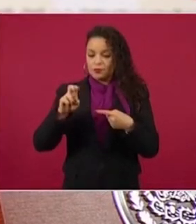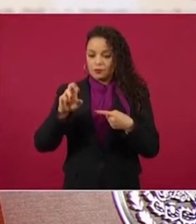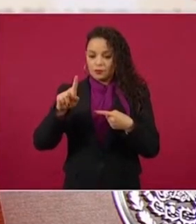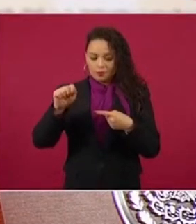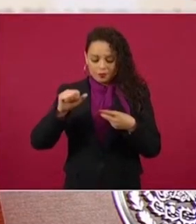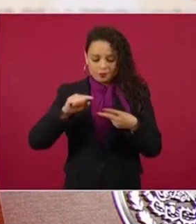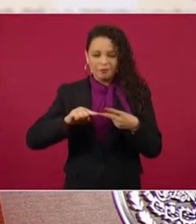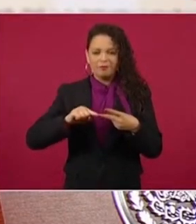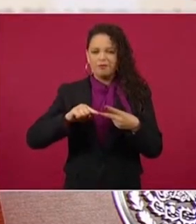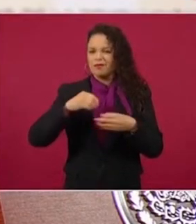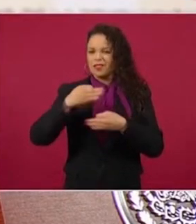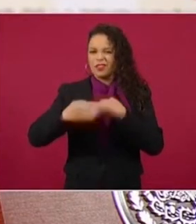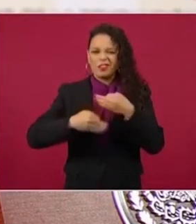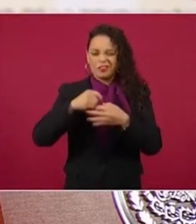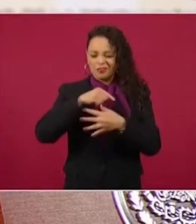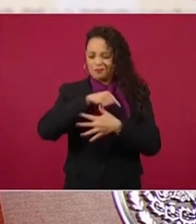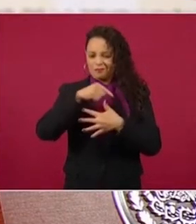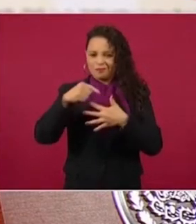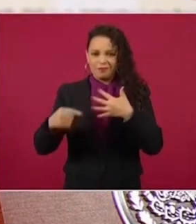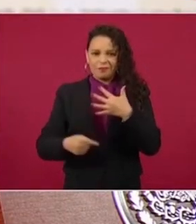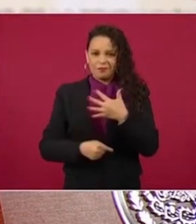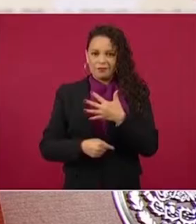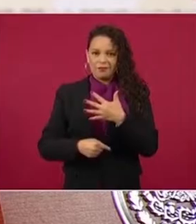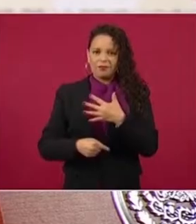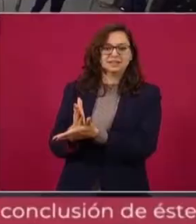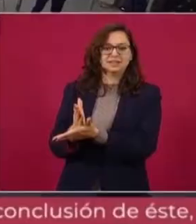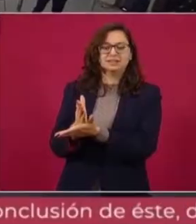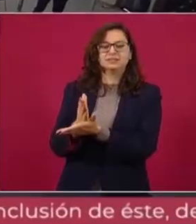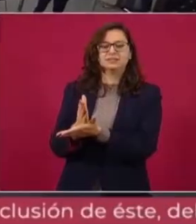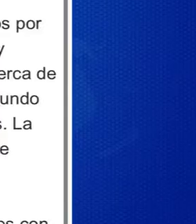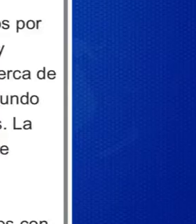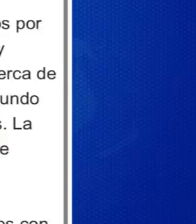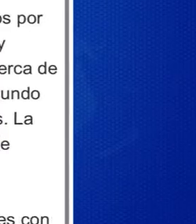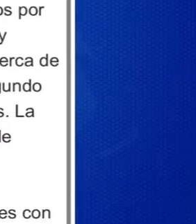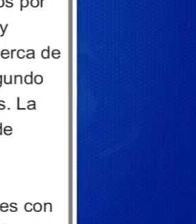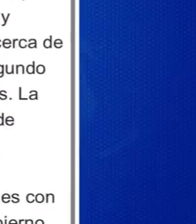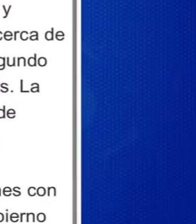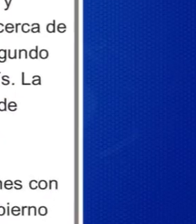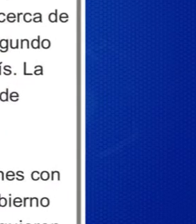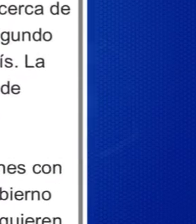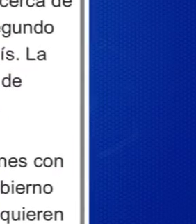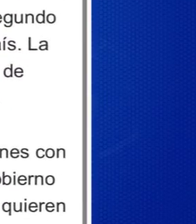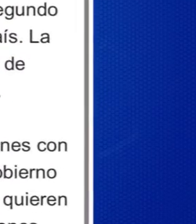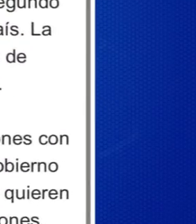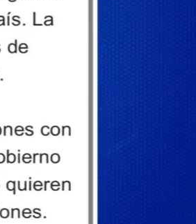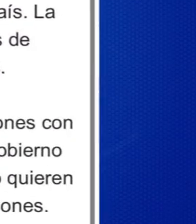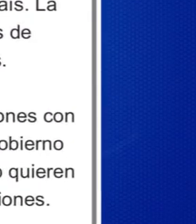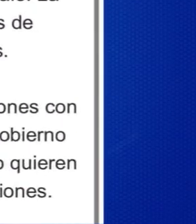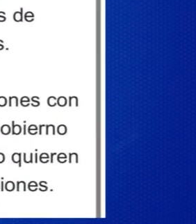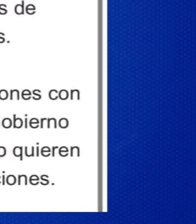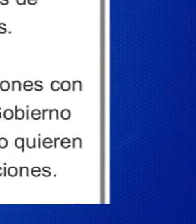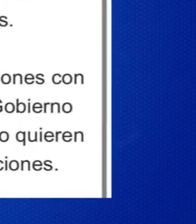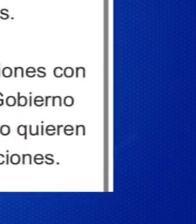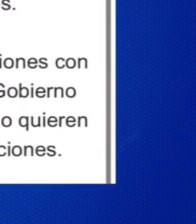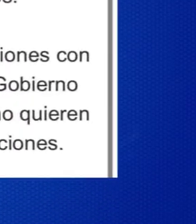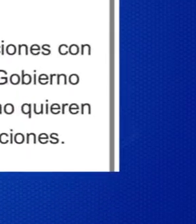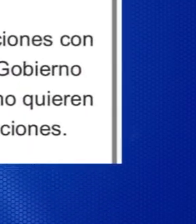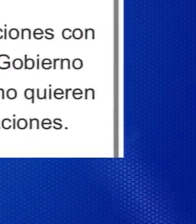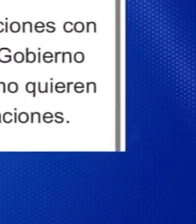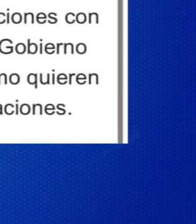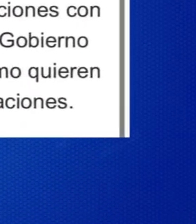empresas españolas reza parte de la misiva del país europeo el documento expone que españa y méxico